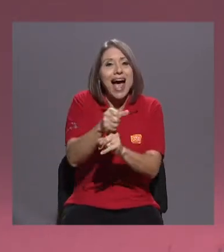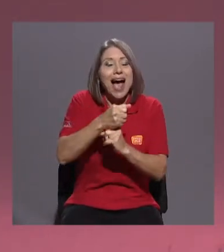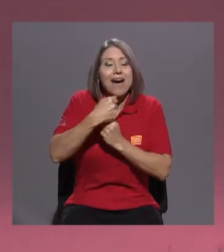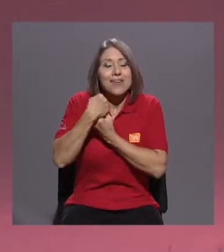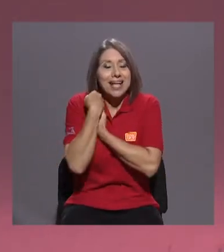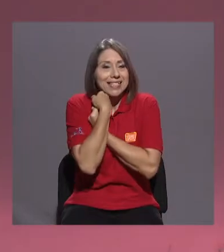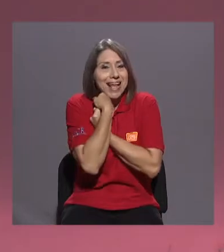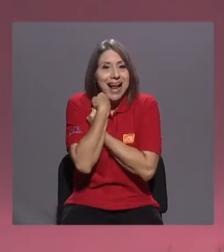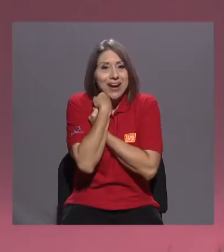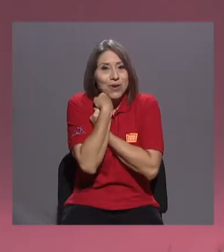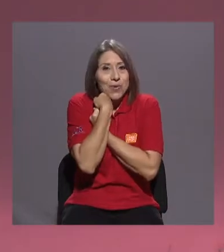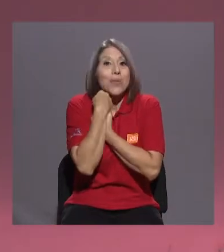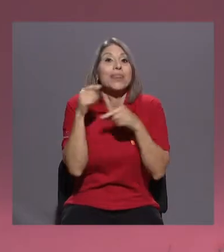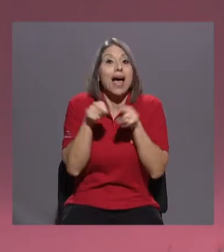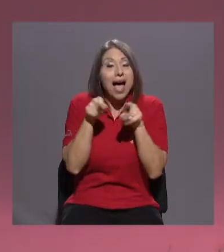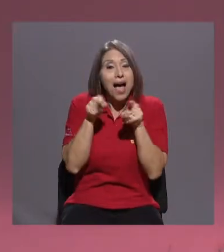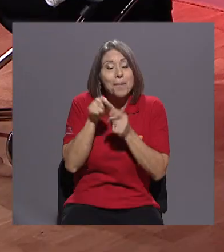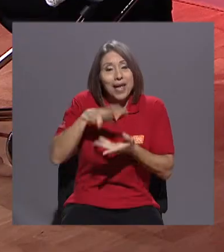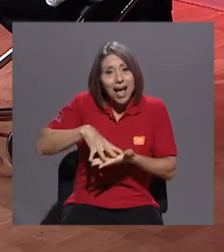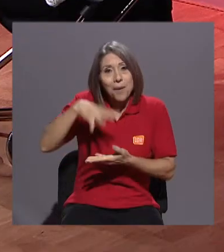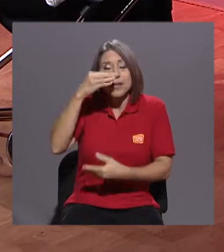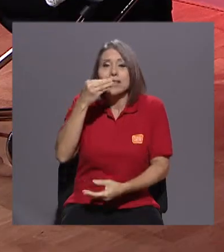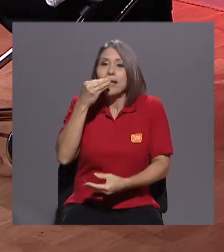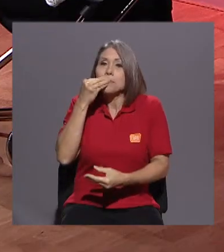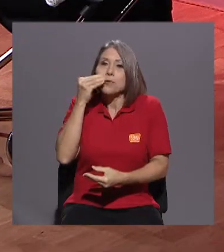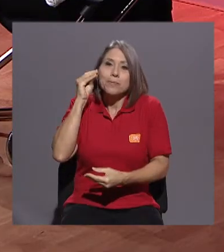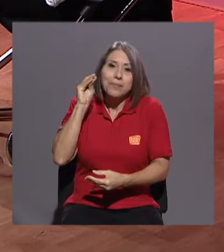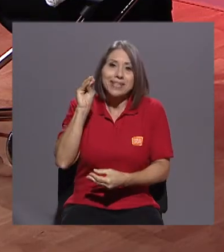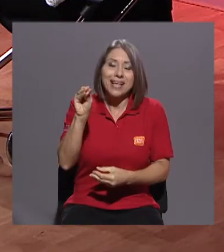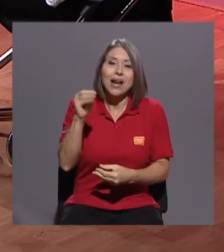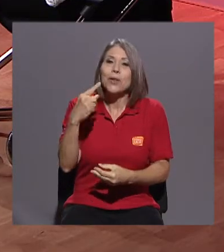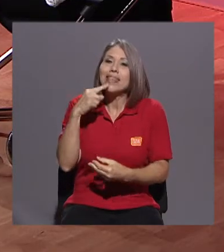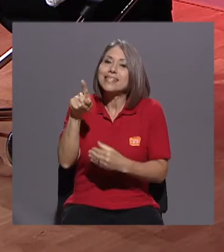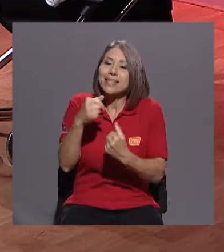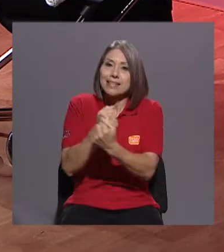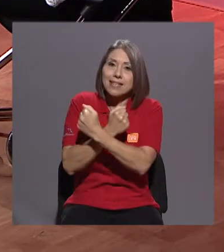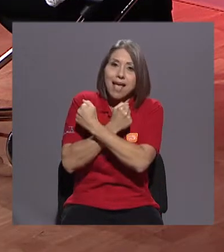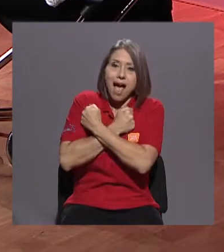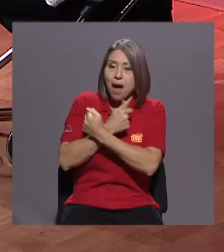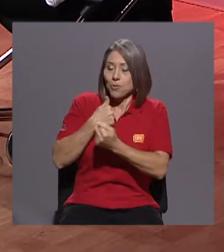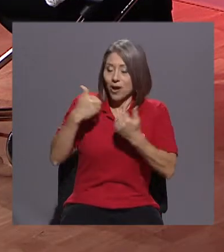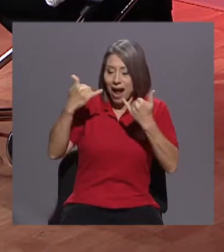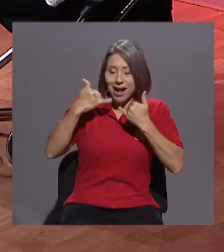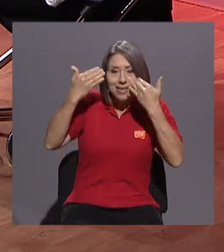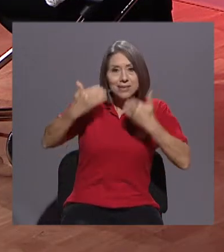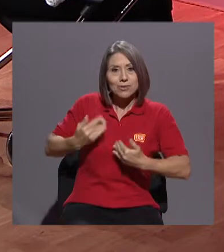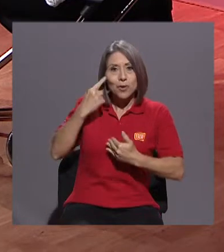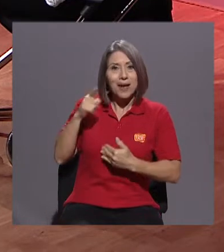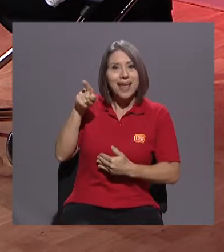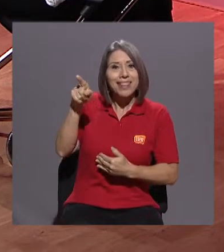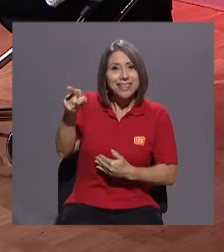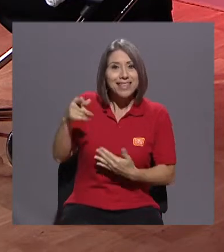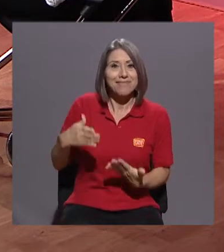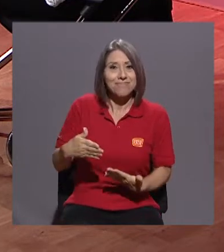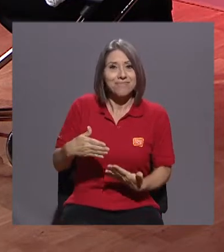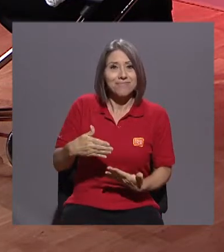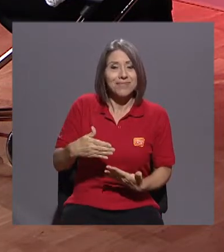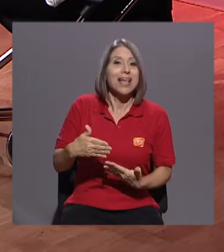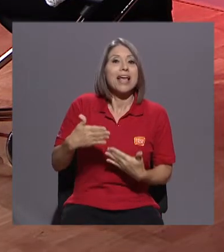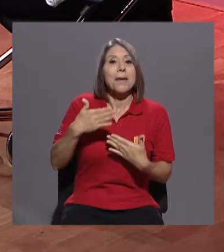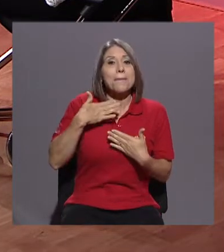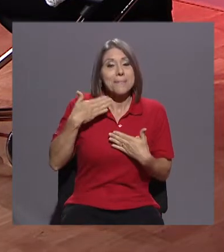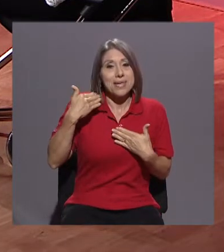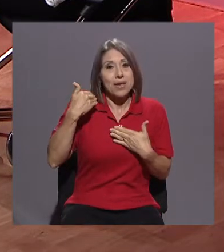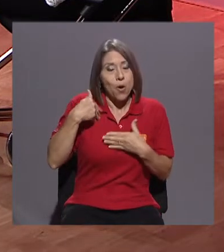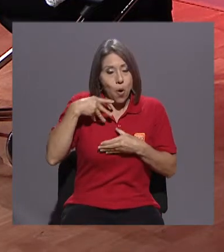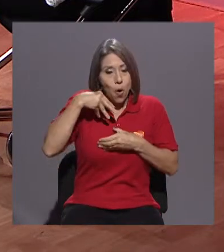En Gafaris Aprendí a besarlo Y decirle Te amo Aquí estoy Para ti Mi hombre Está aquí Para